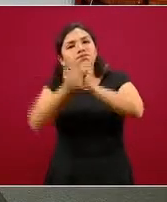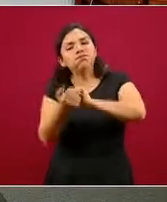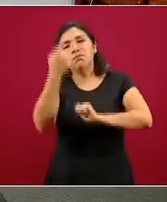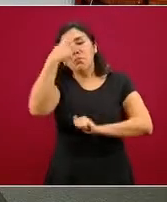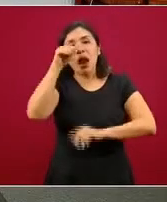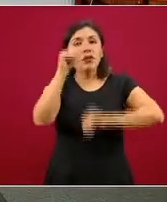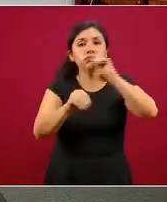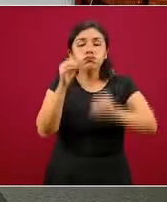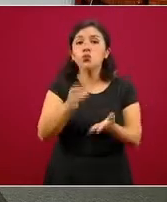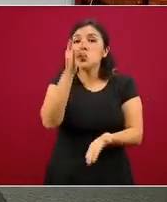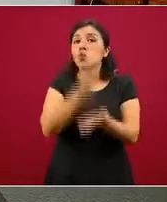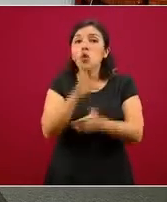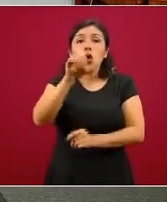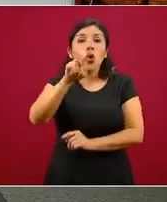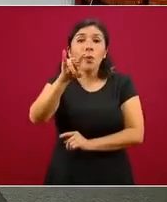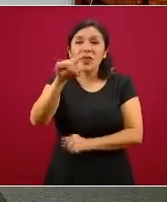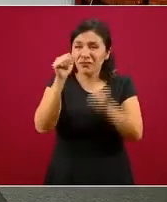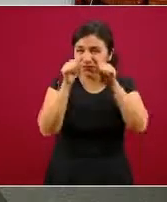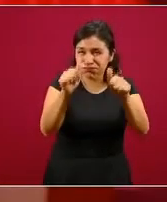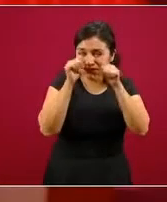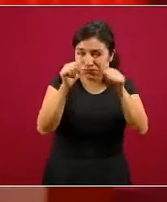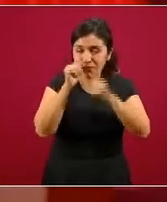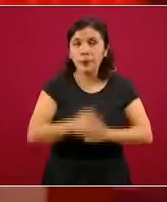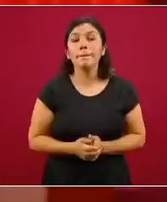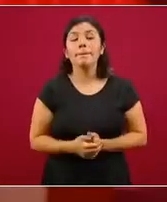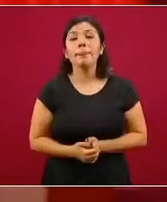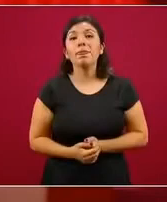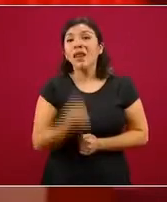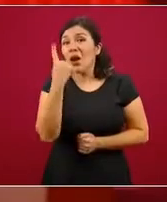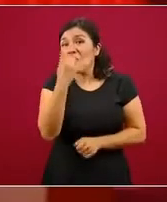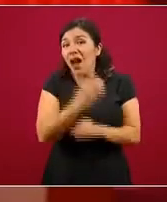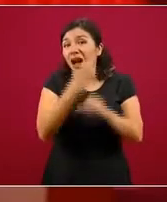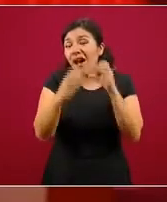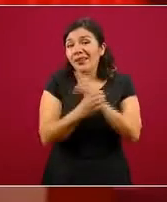atender exclusivamente COVID. Un elemento importante